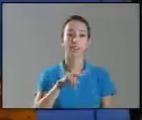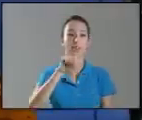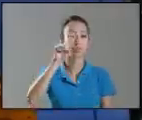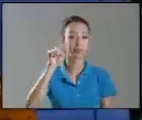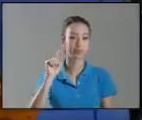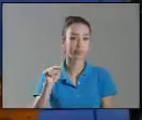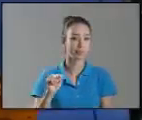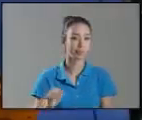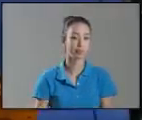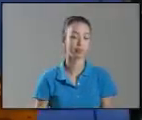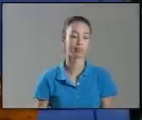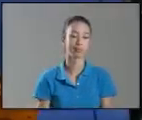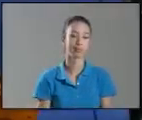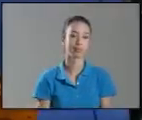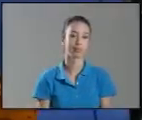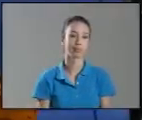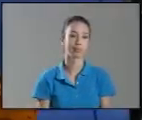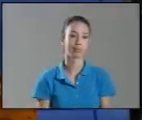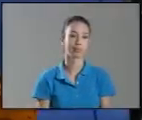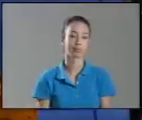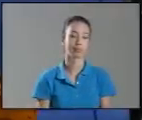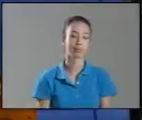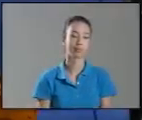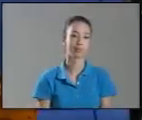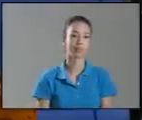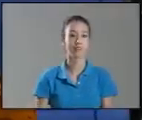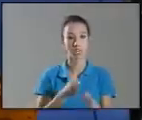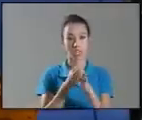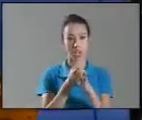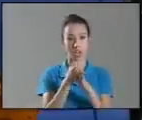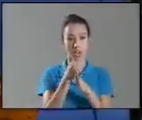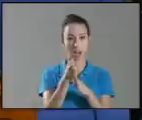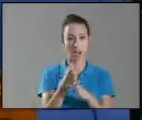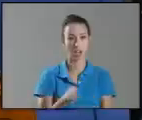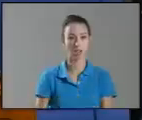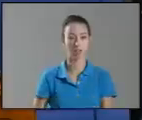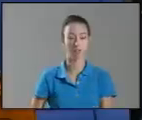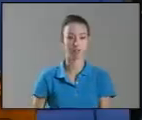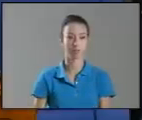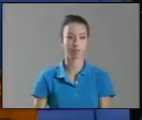Va, pues, para que no se me ofendan las hermanas, ¿cómo es una mujer de verdad?